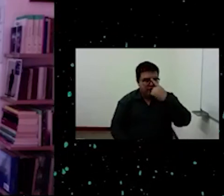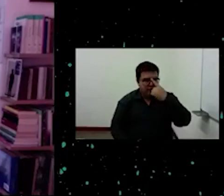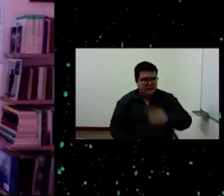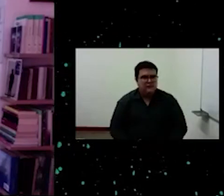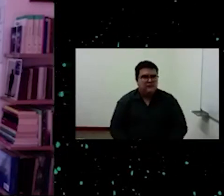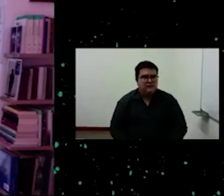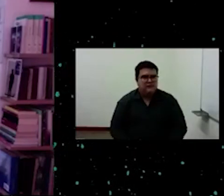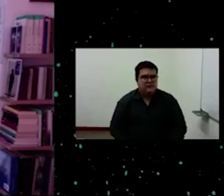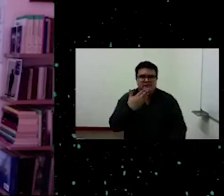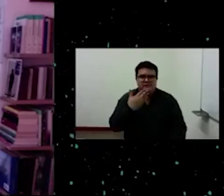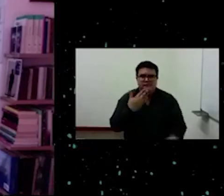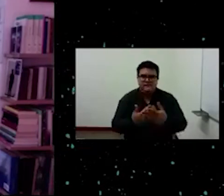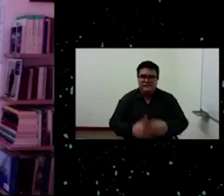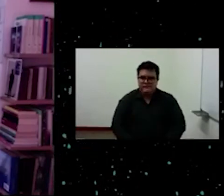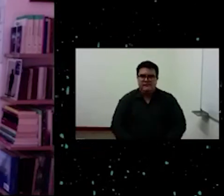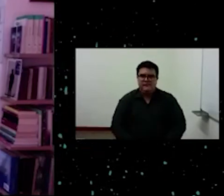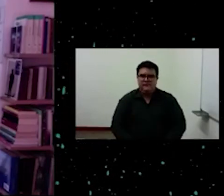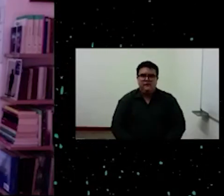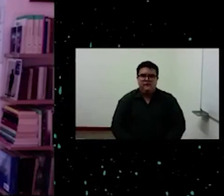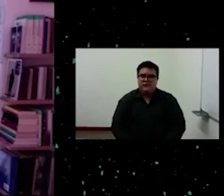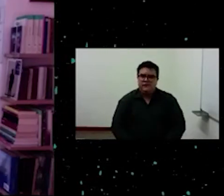Muchas gracias.